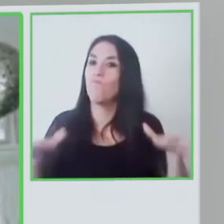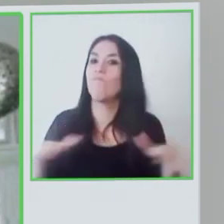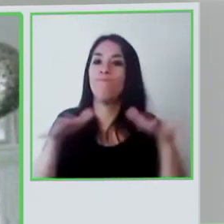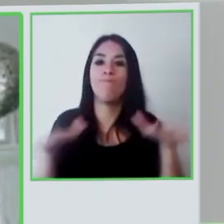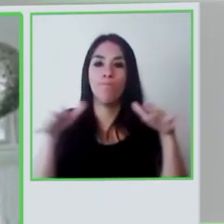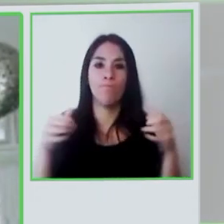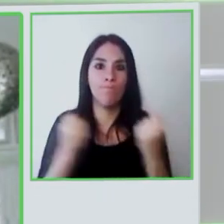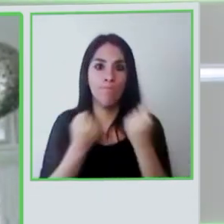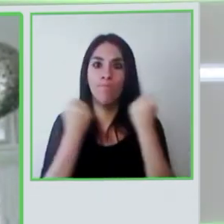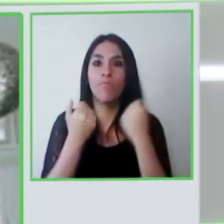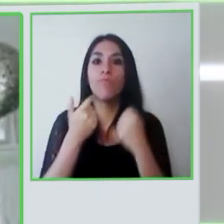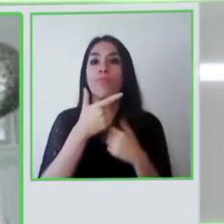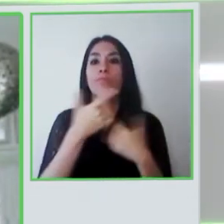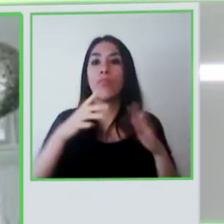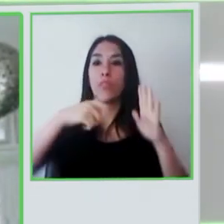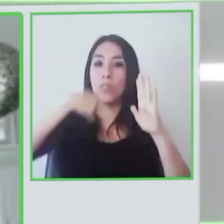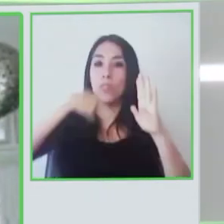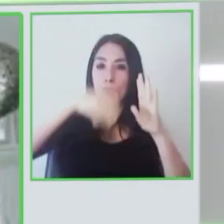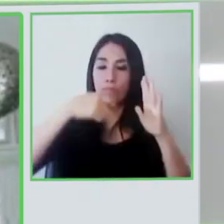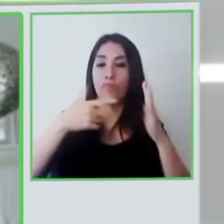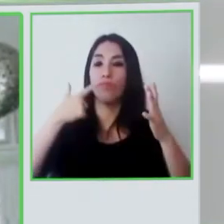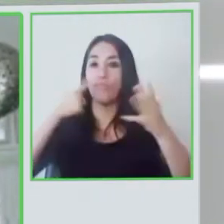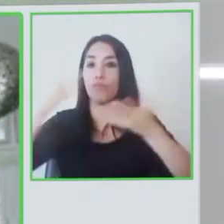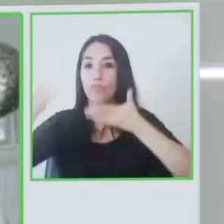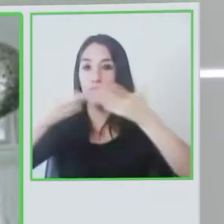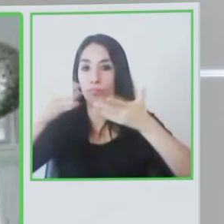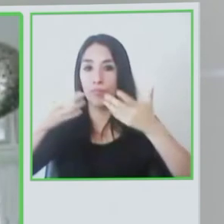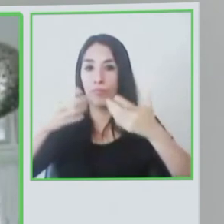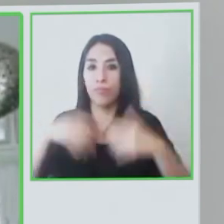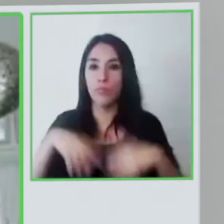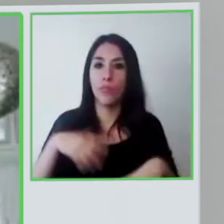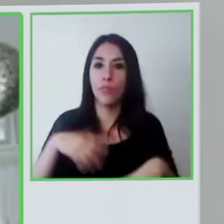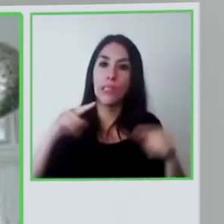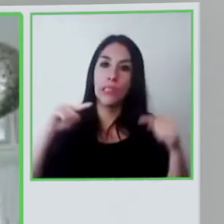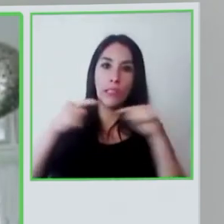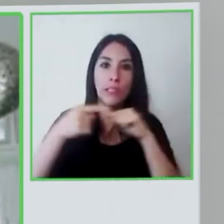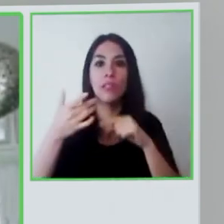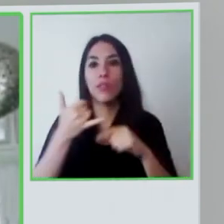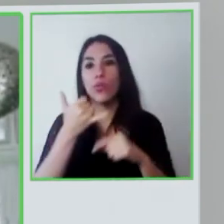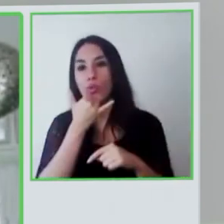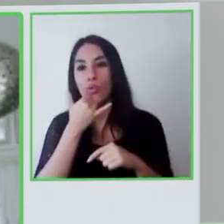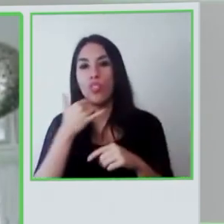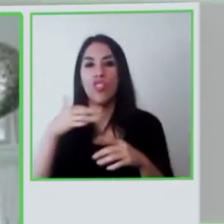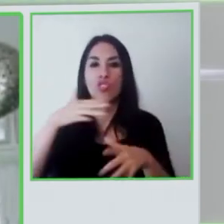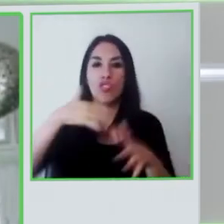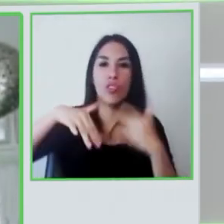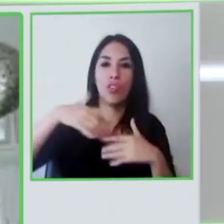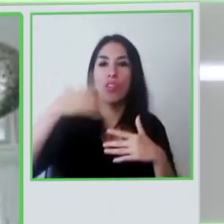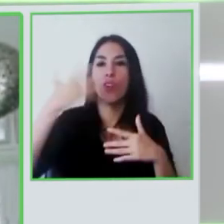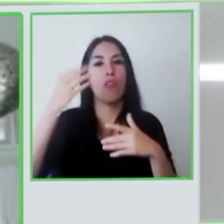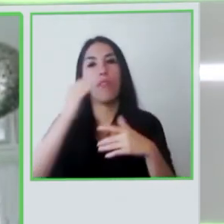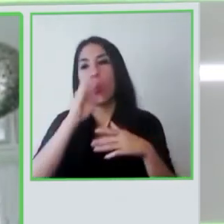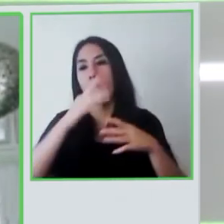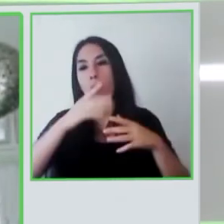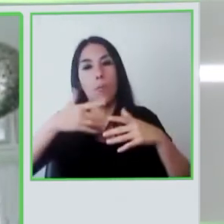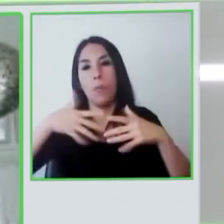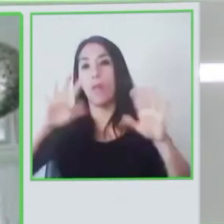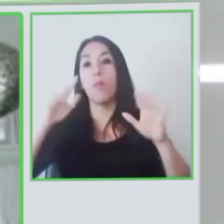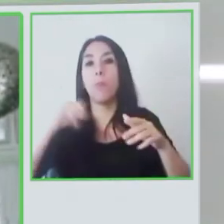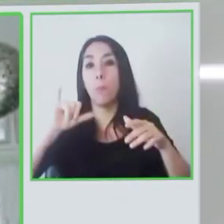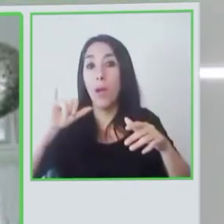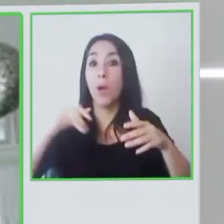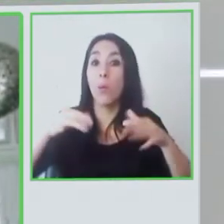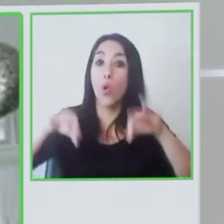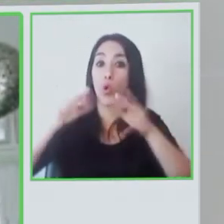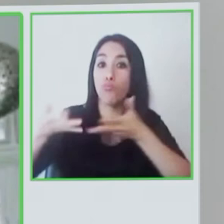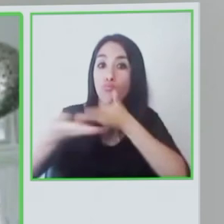alguien quizá con discapacidad va a querer apoyar a ese negocio pero tengo un vídeo corto